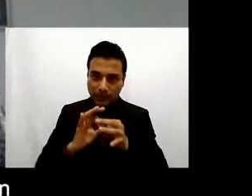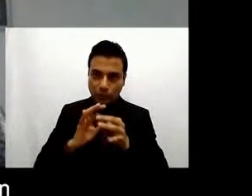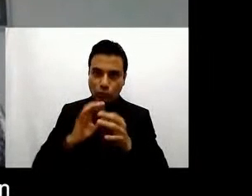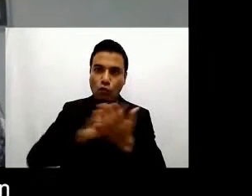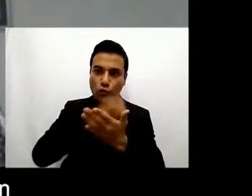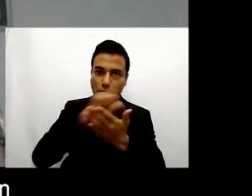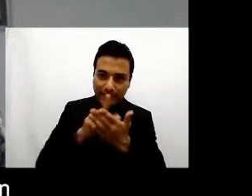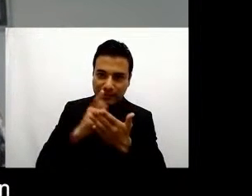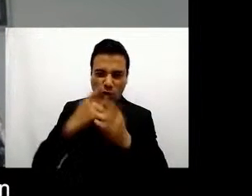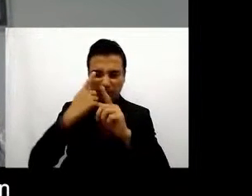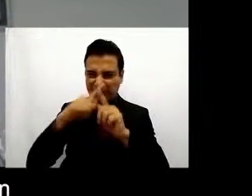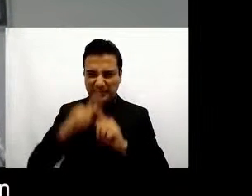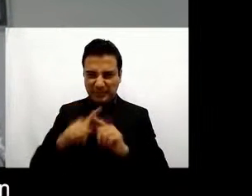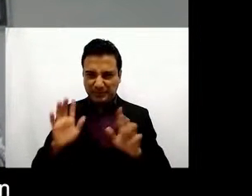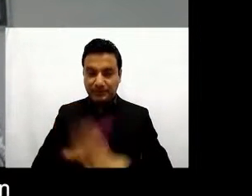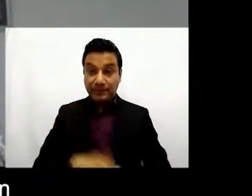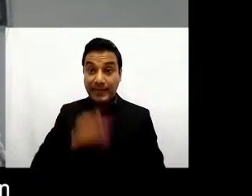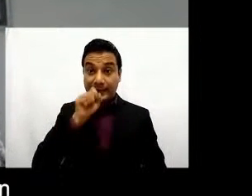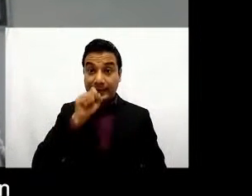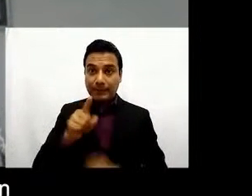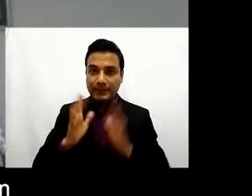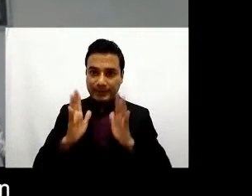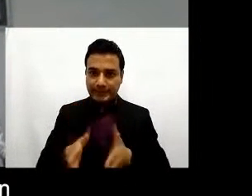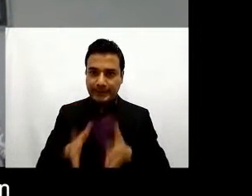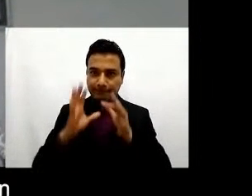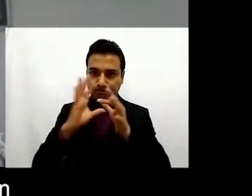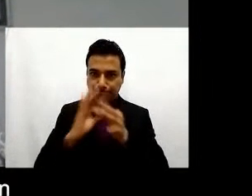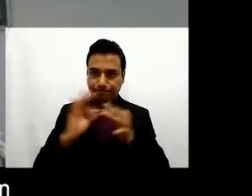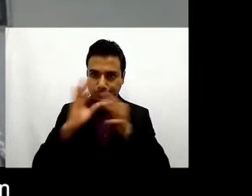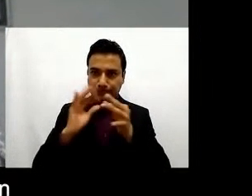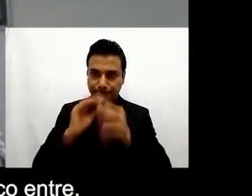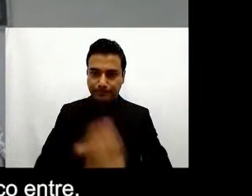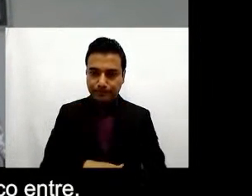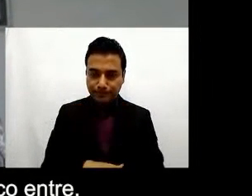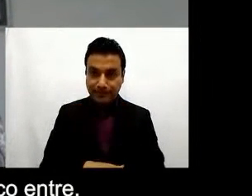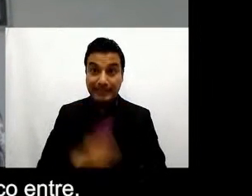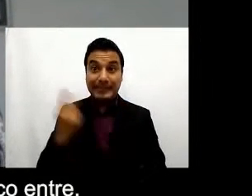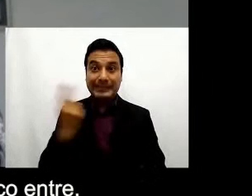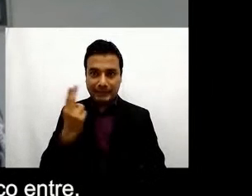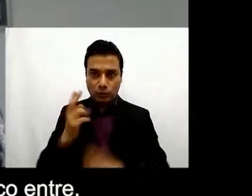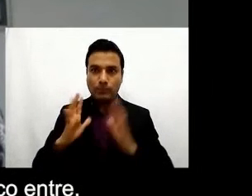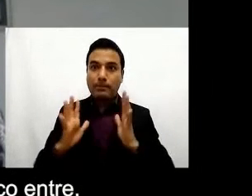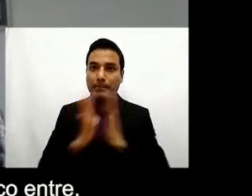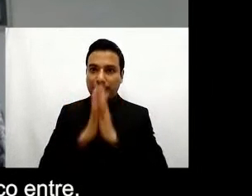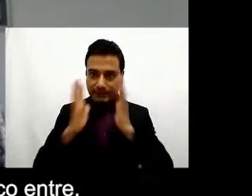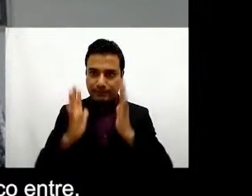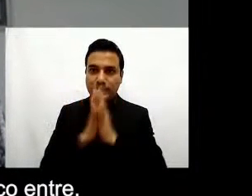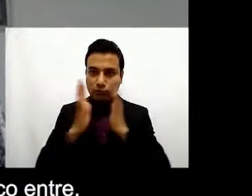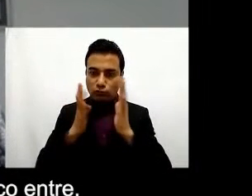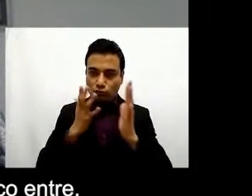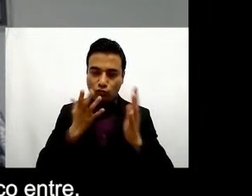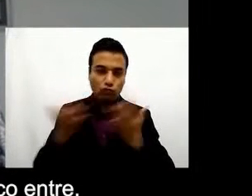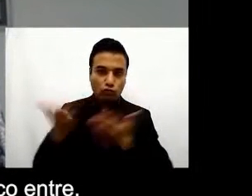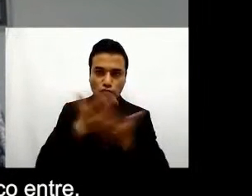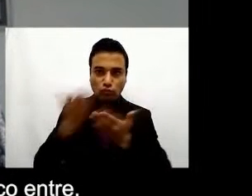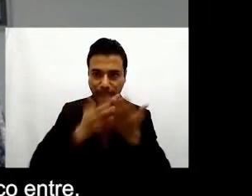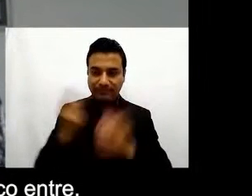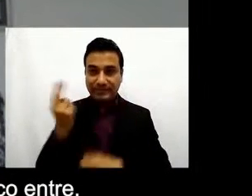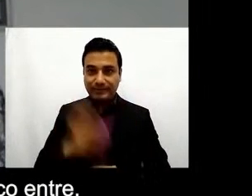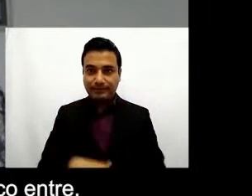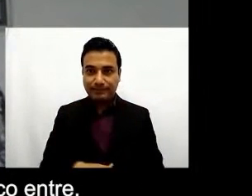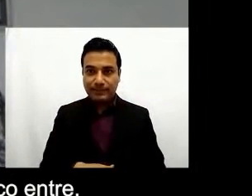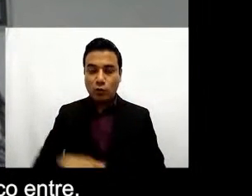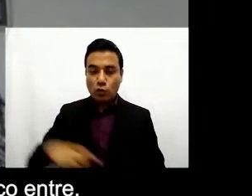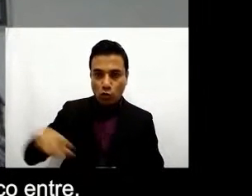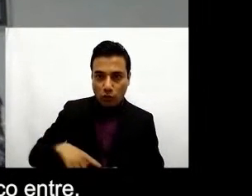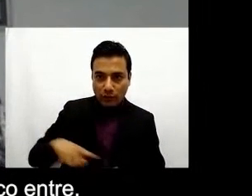todas estas partes. Y también hablaban un poco de la cooperación, o sea, de la necesidad también de incentivar la cooperación entre lo público,